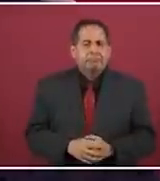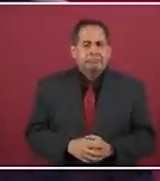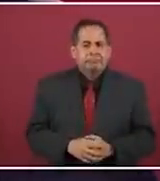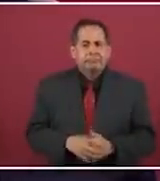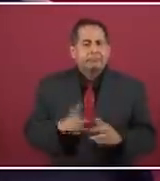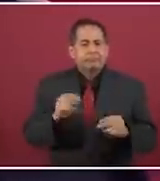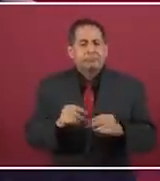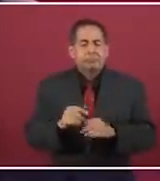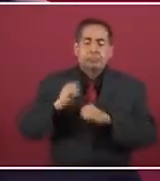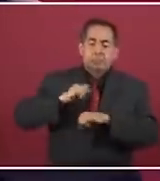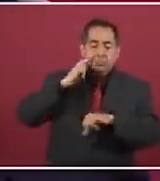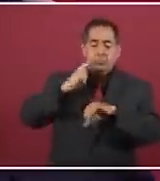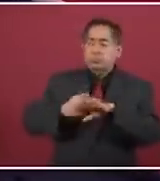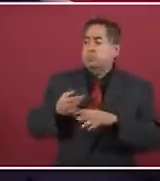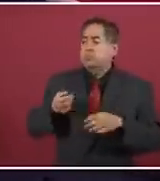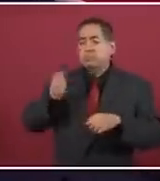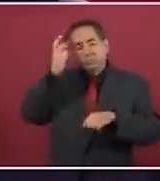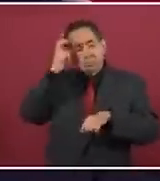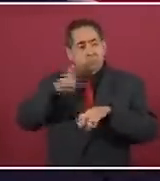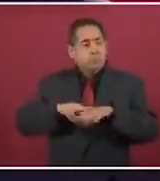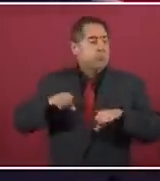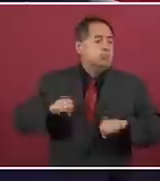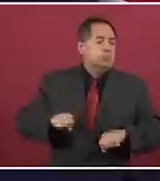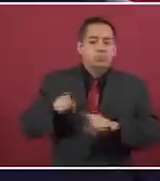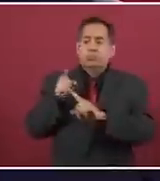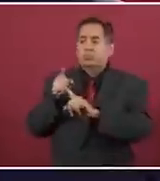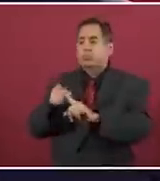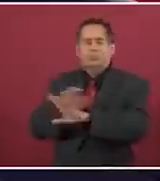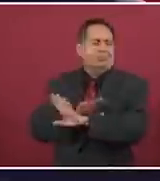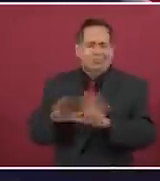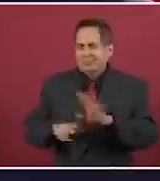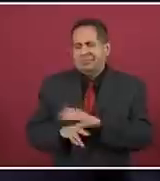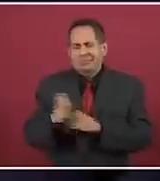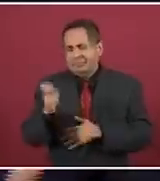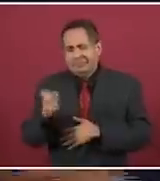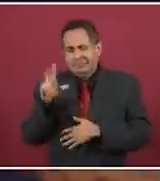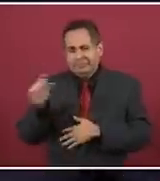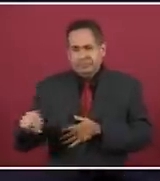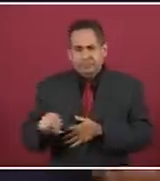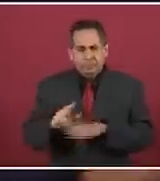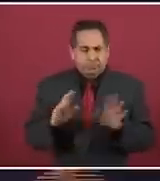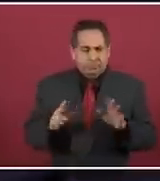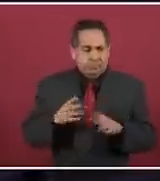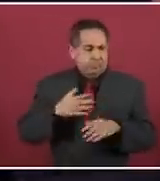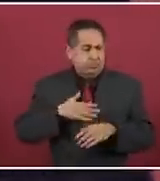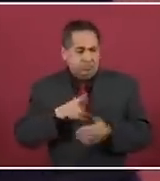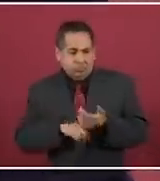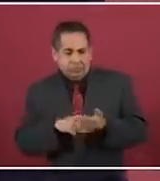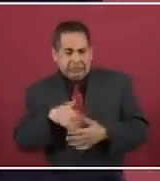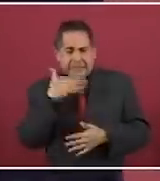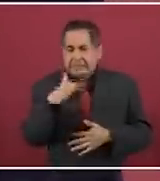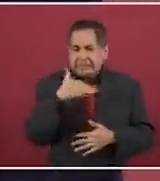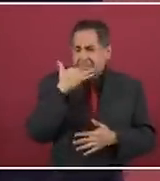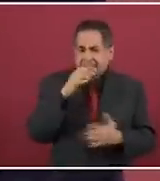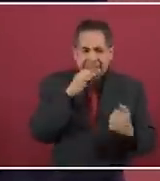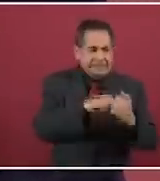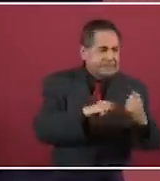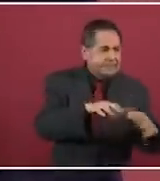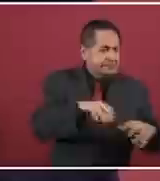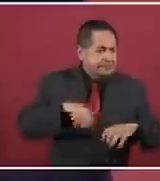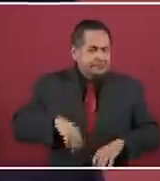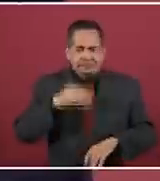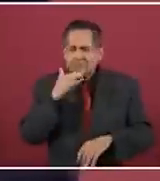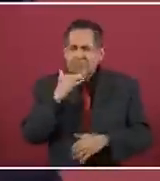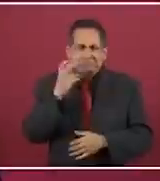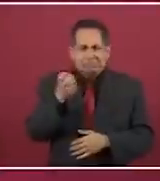No los cargos y mucho menos utilizar los cargos para la corrupción. Yo les diría